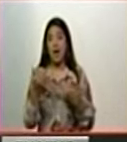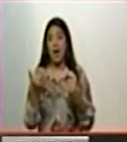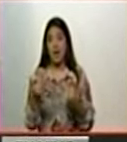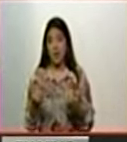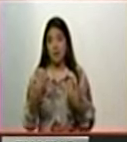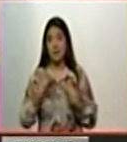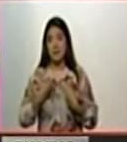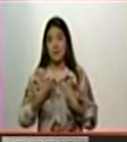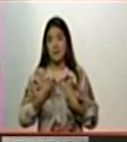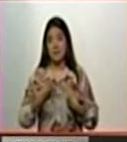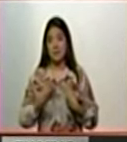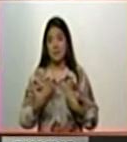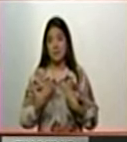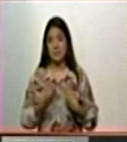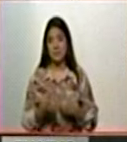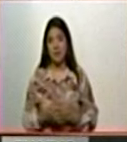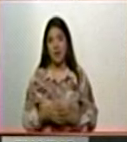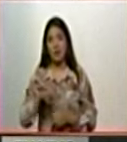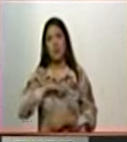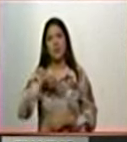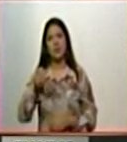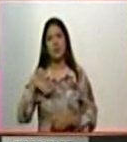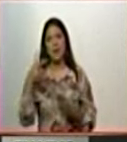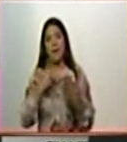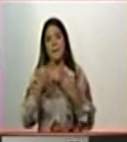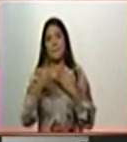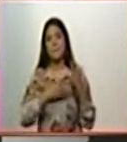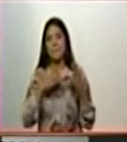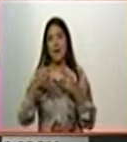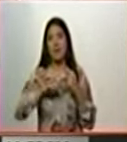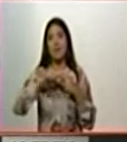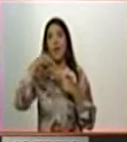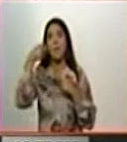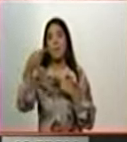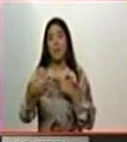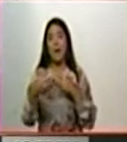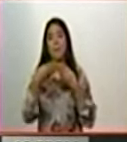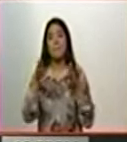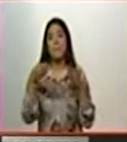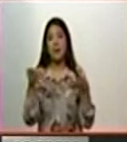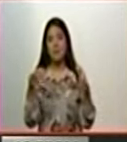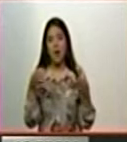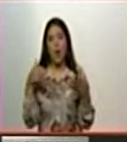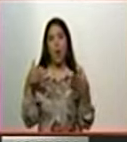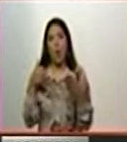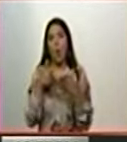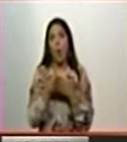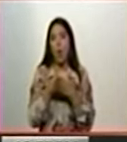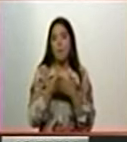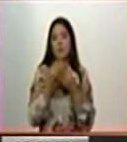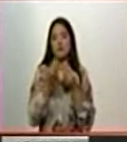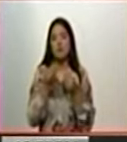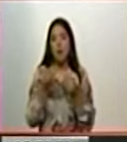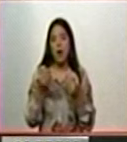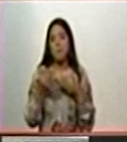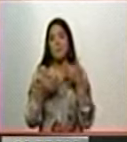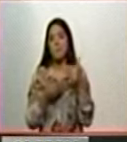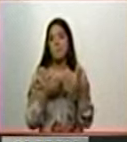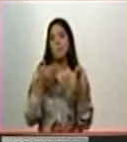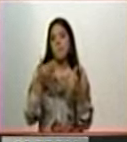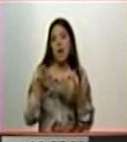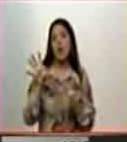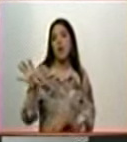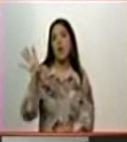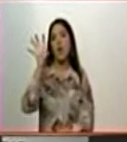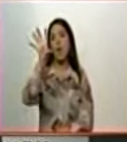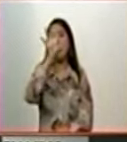día, estamos viviendo lo que nosotros llamamos la agenda post-Panamá, los golpes suaves que han sido desplegados en nuestros